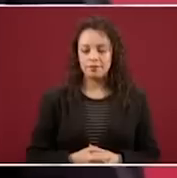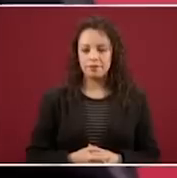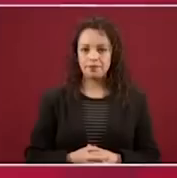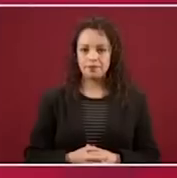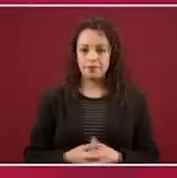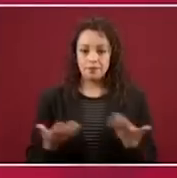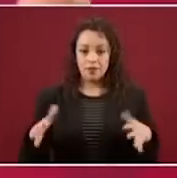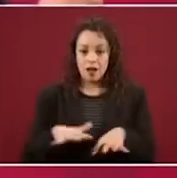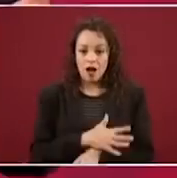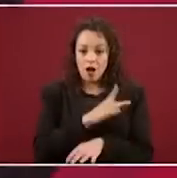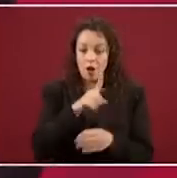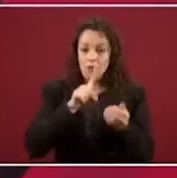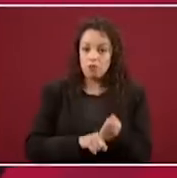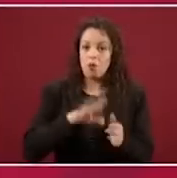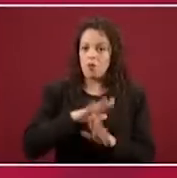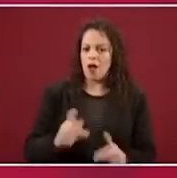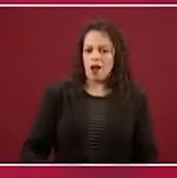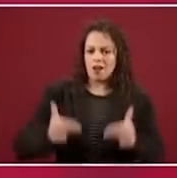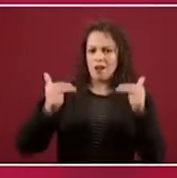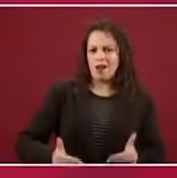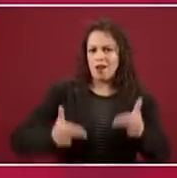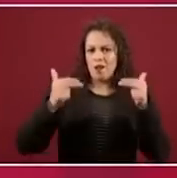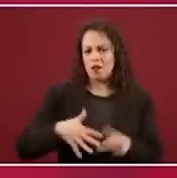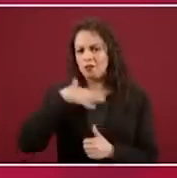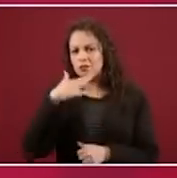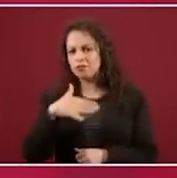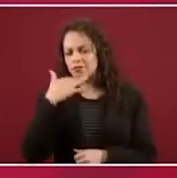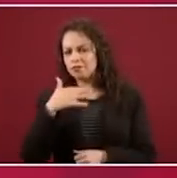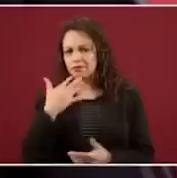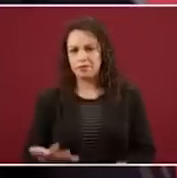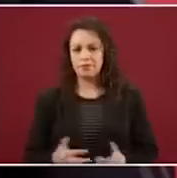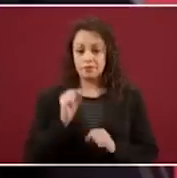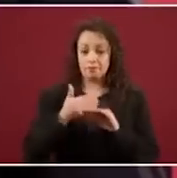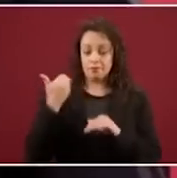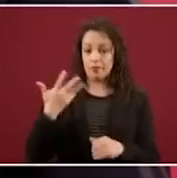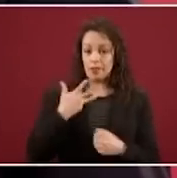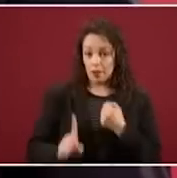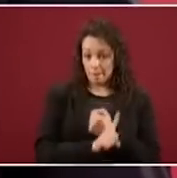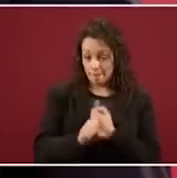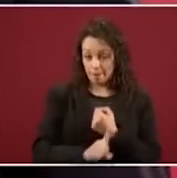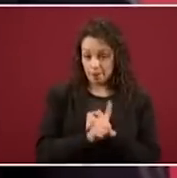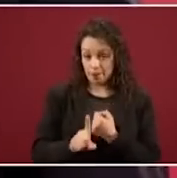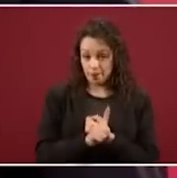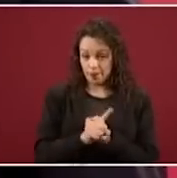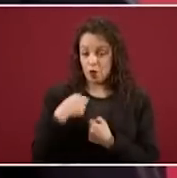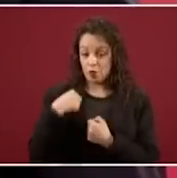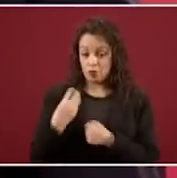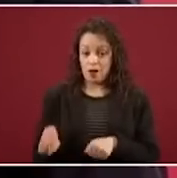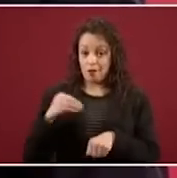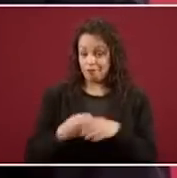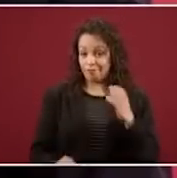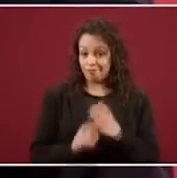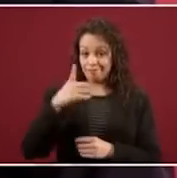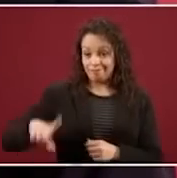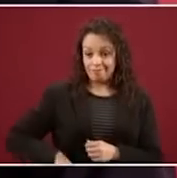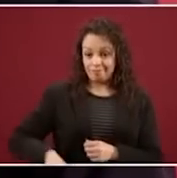Lo convirtieron en un negocio. Ahora tuvimos un problema cuando comenzó el gobierno nuestro con las